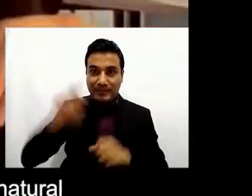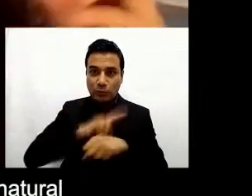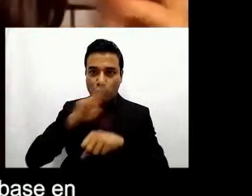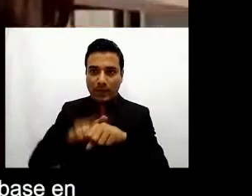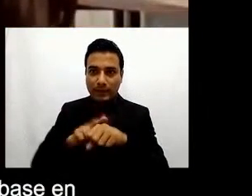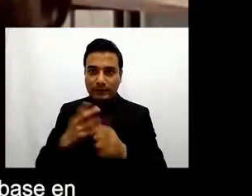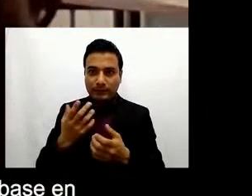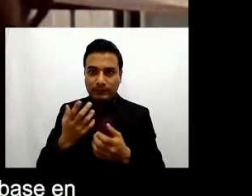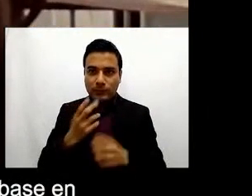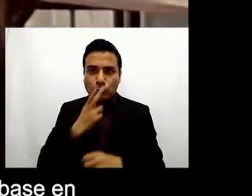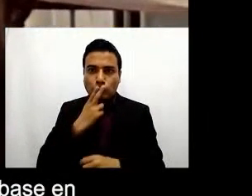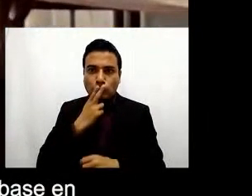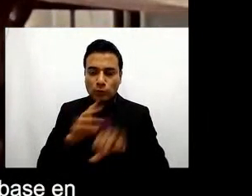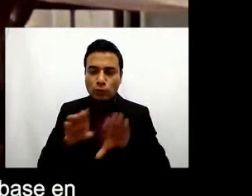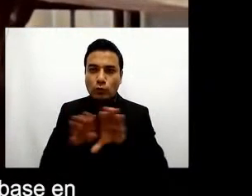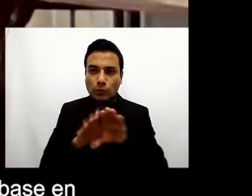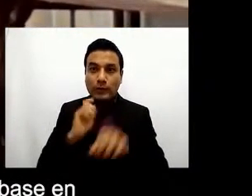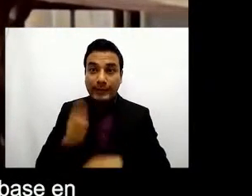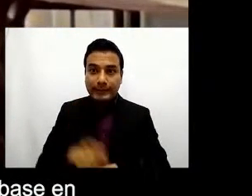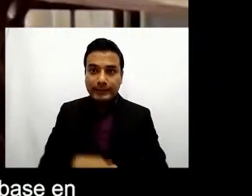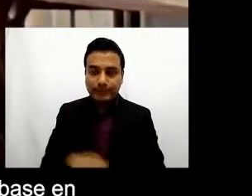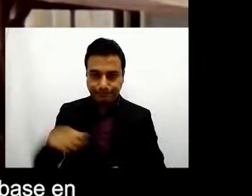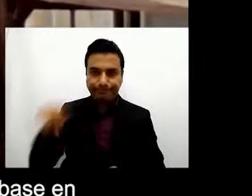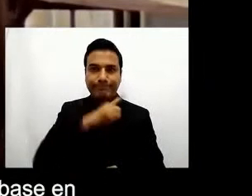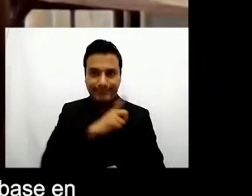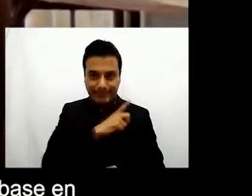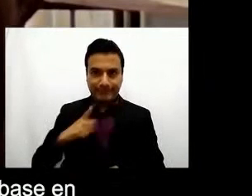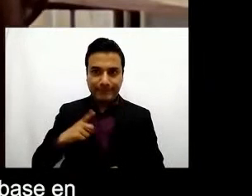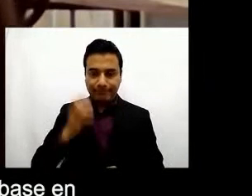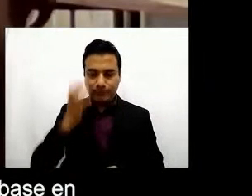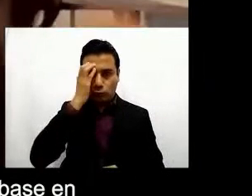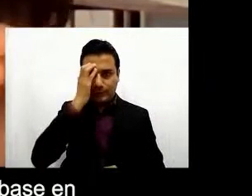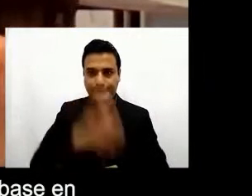vienen a la mente, ¿no? Muy puntuales.